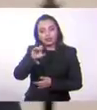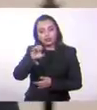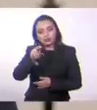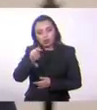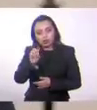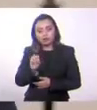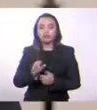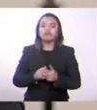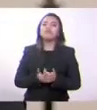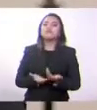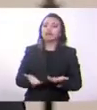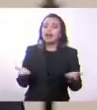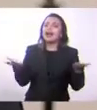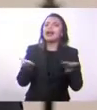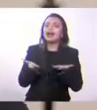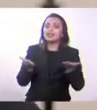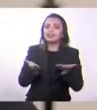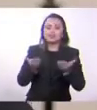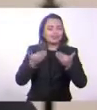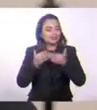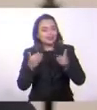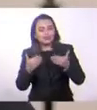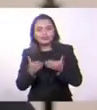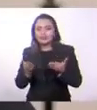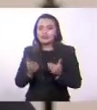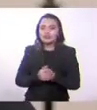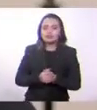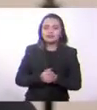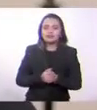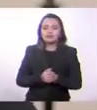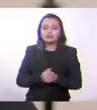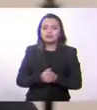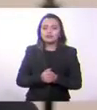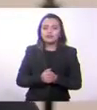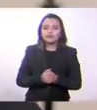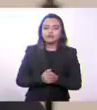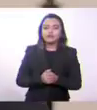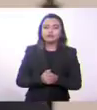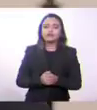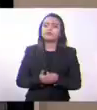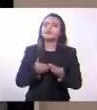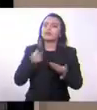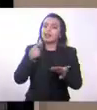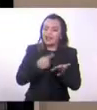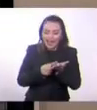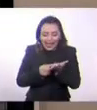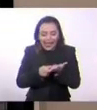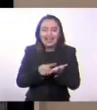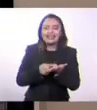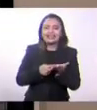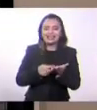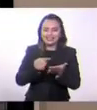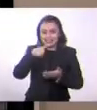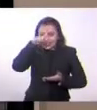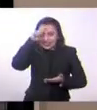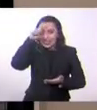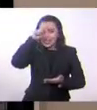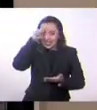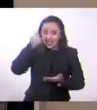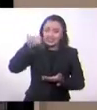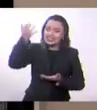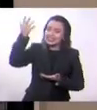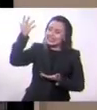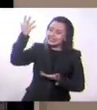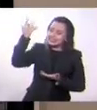ha sido trabajada desde hace mucho. ¿Por qué? Porque la estamos utilizando constantemente, desde los antiguos griegos como